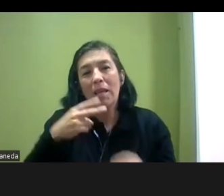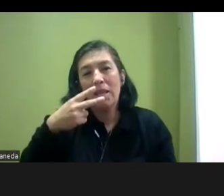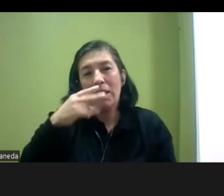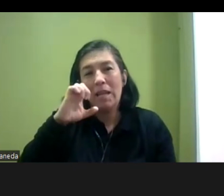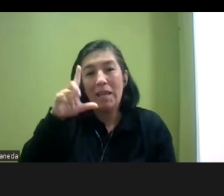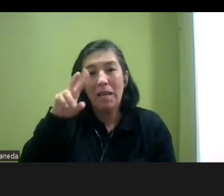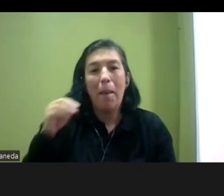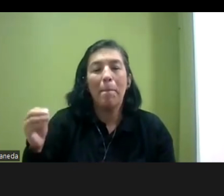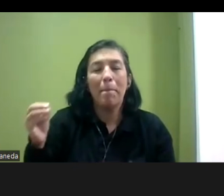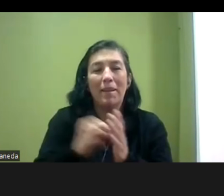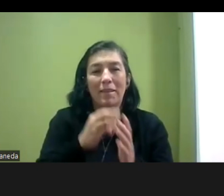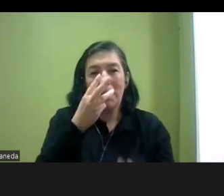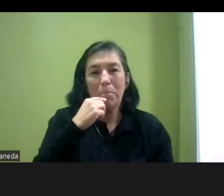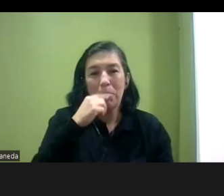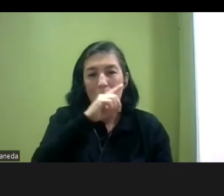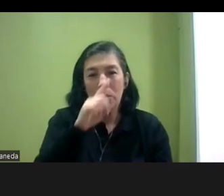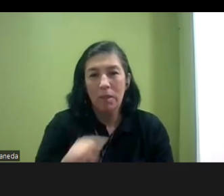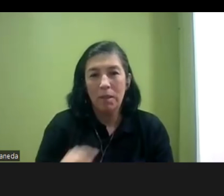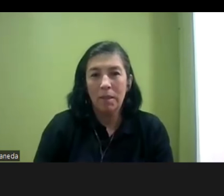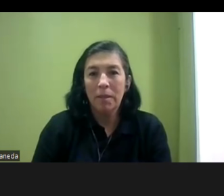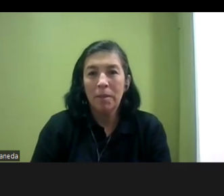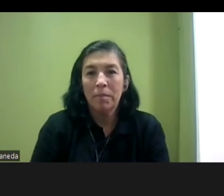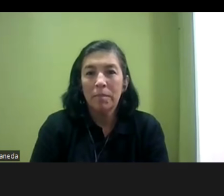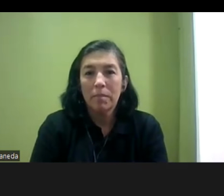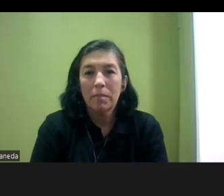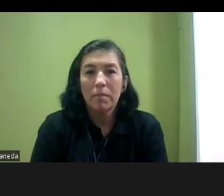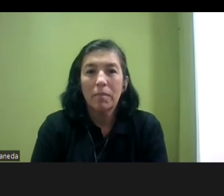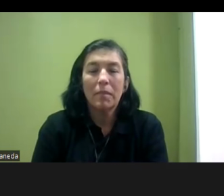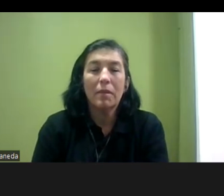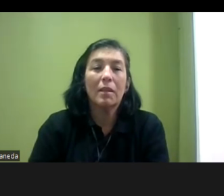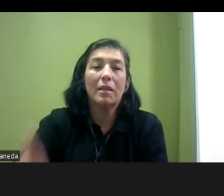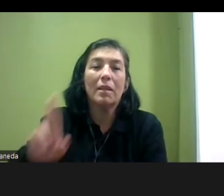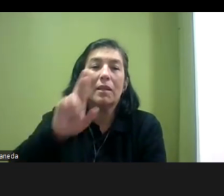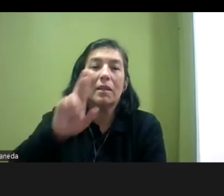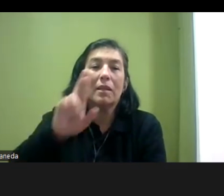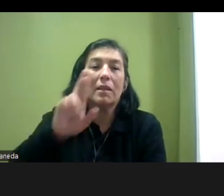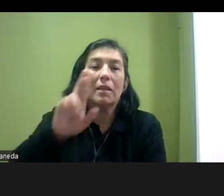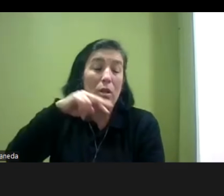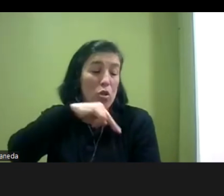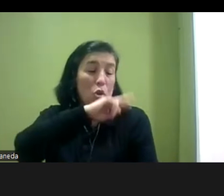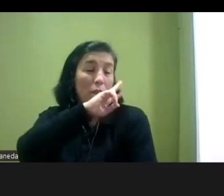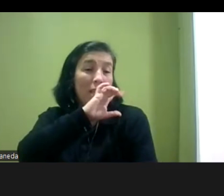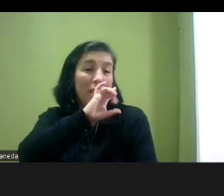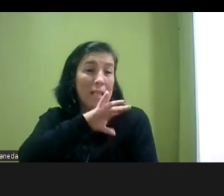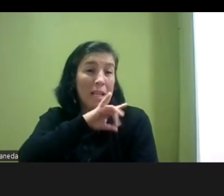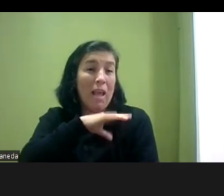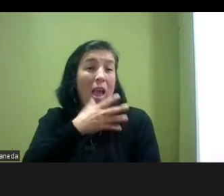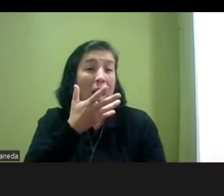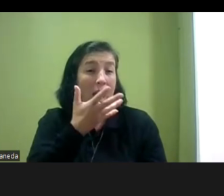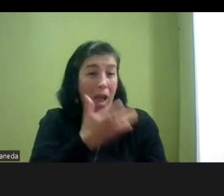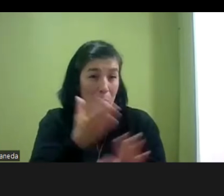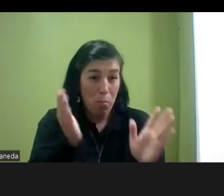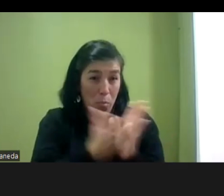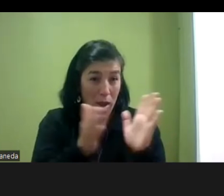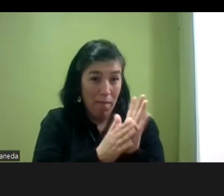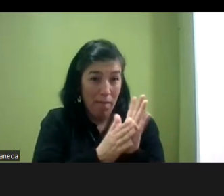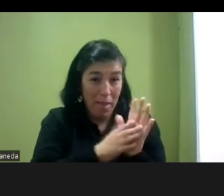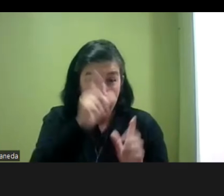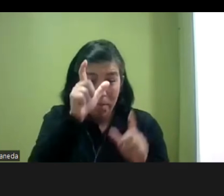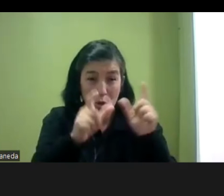más. Dice, Ricardo Carrasco pregunta, ¿en la zona norte de Chile hay registros de sacrificios